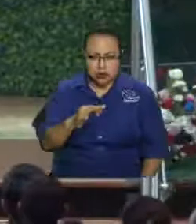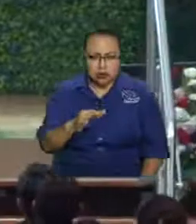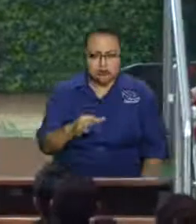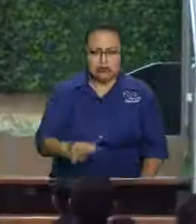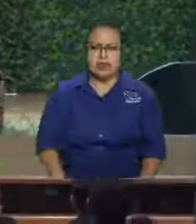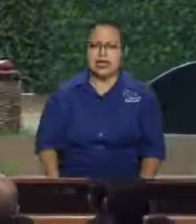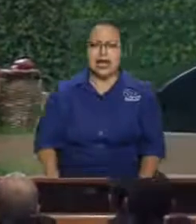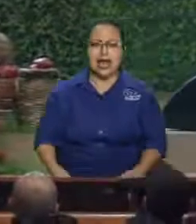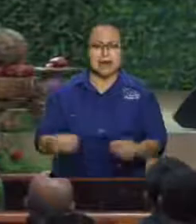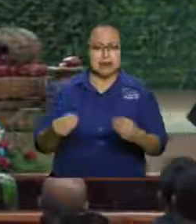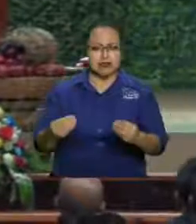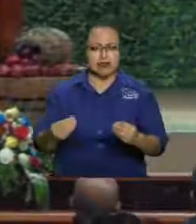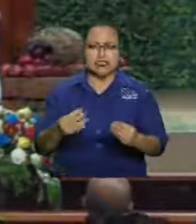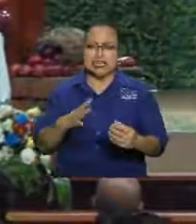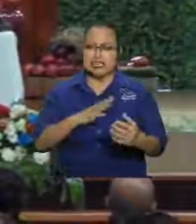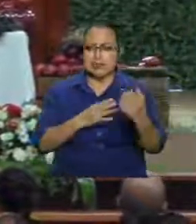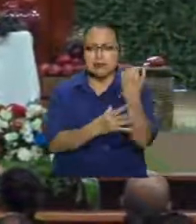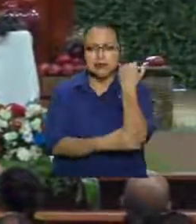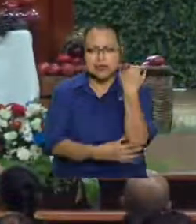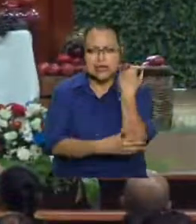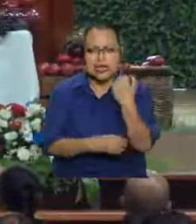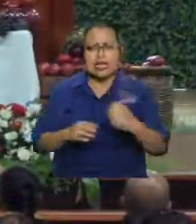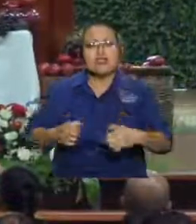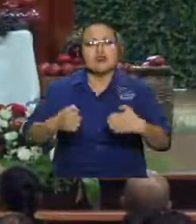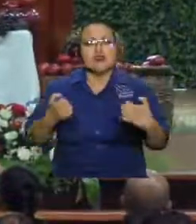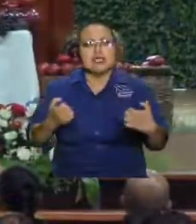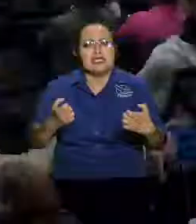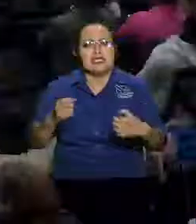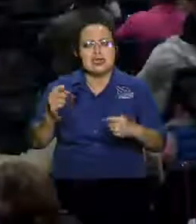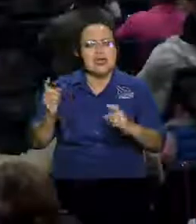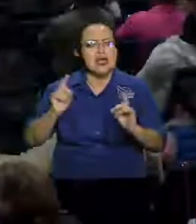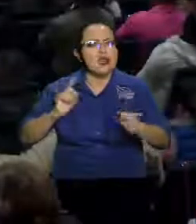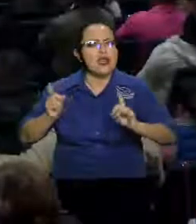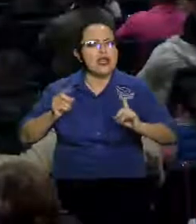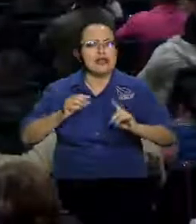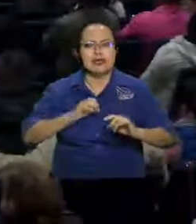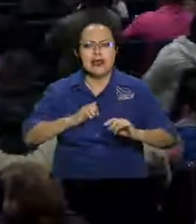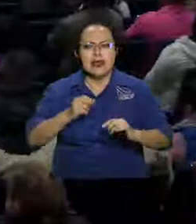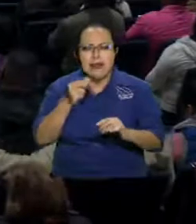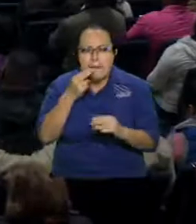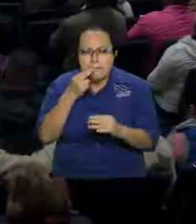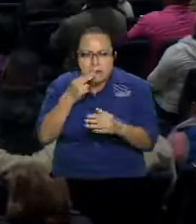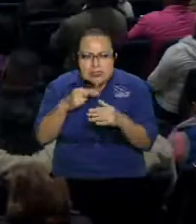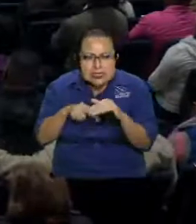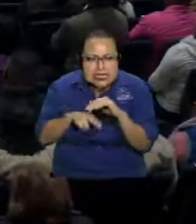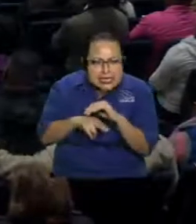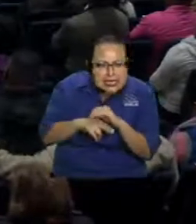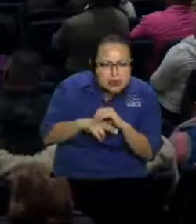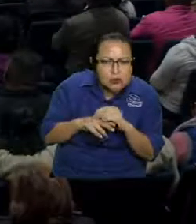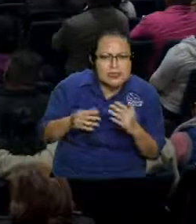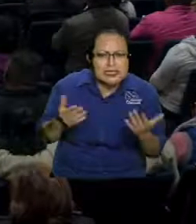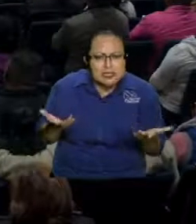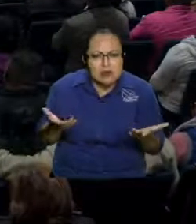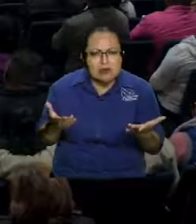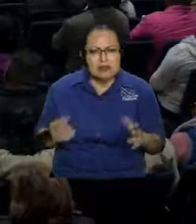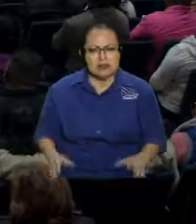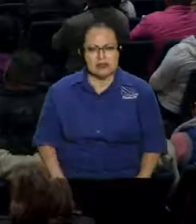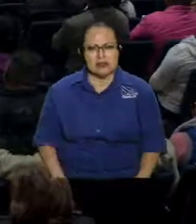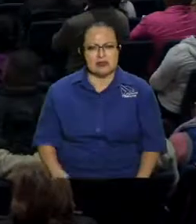no es porque Dios los haya querido hacer pobres. Pues entonces, ¿cuál es el misterio? Puede ser que sea un